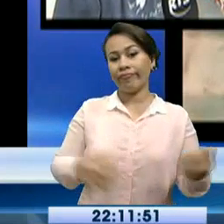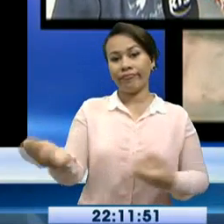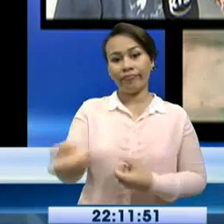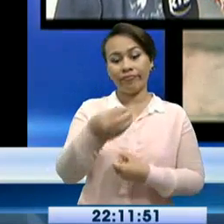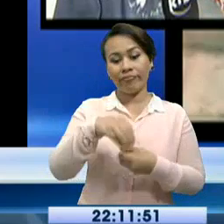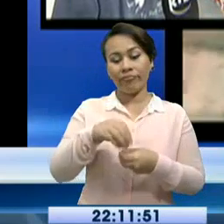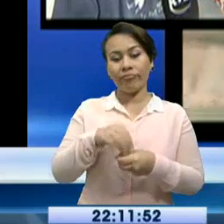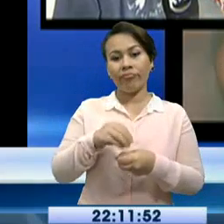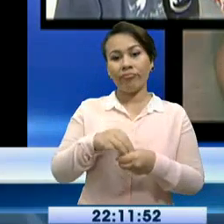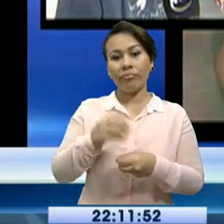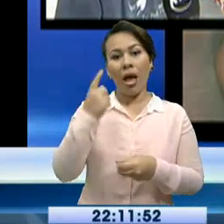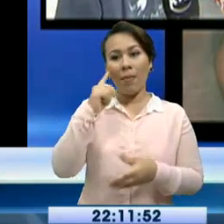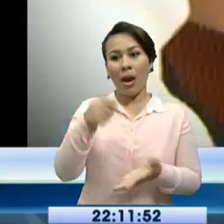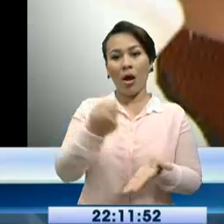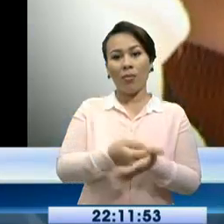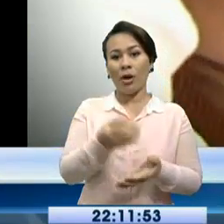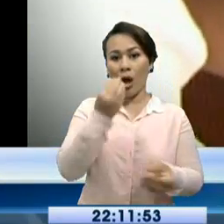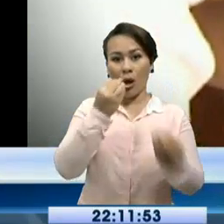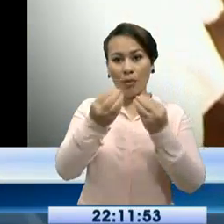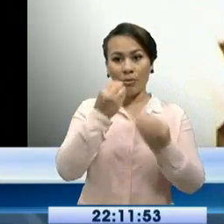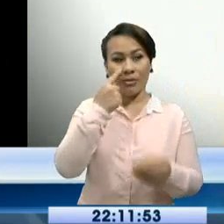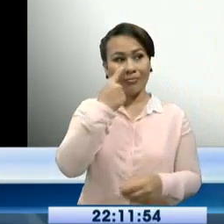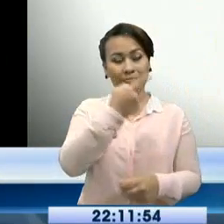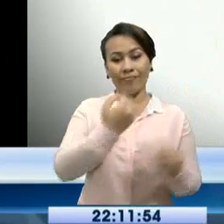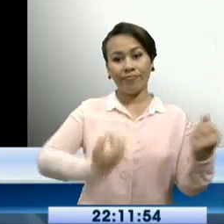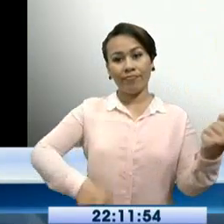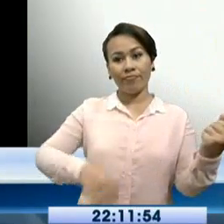cantamos así en las calles